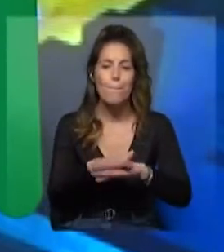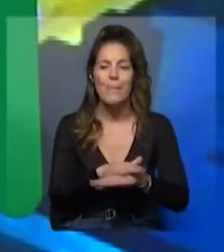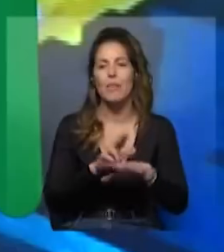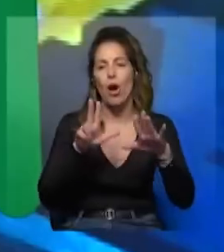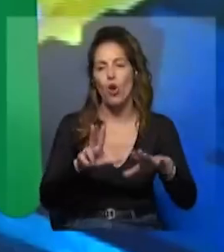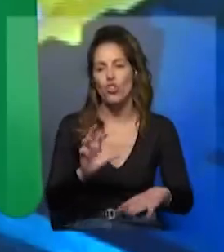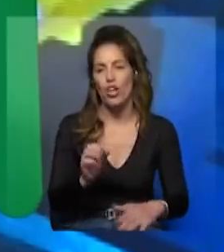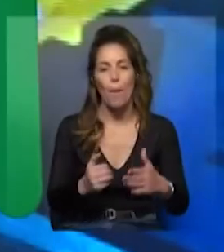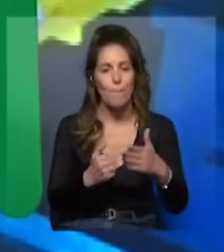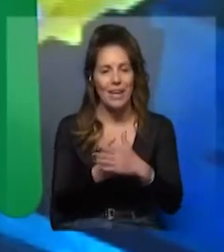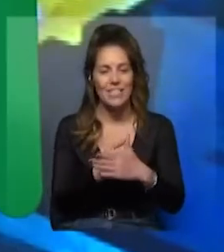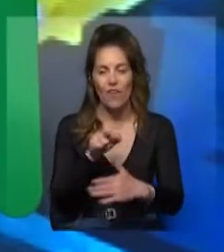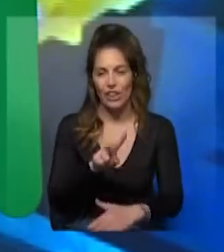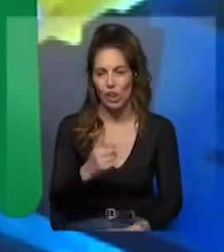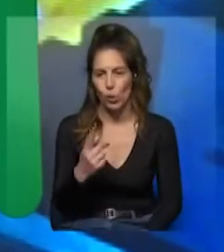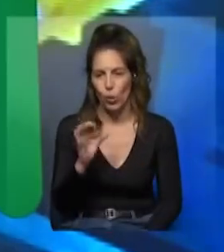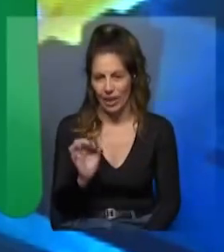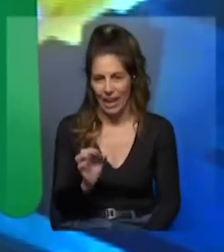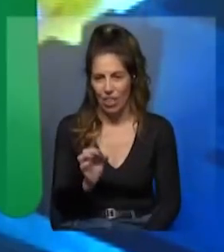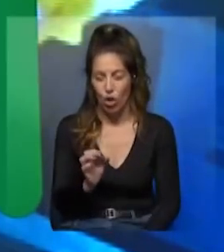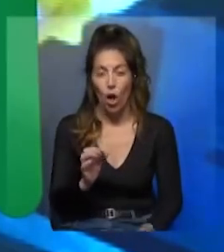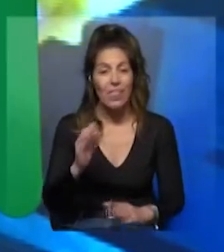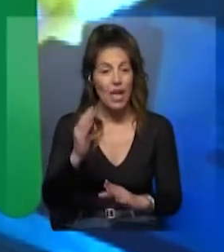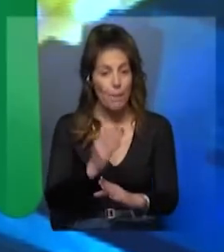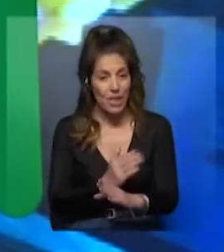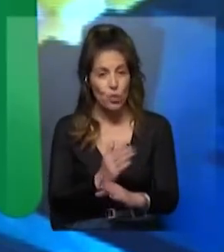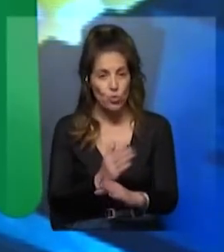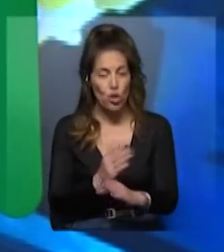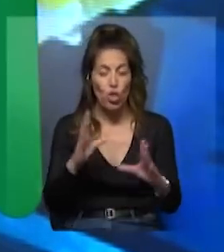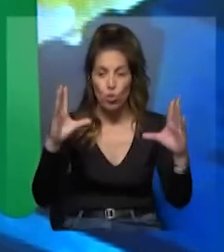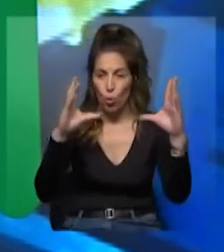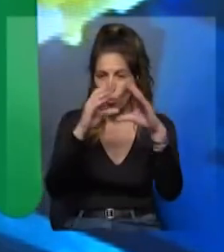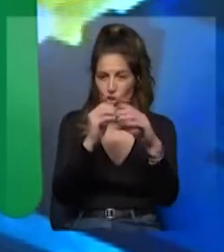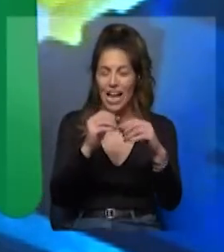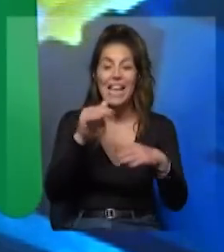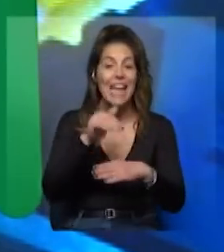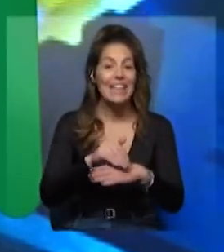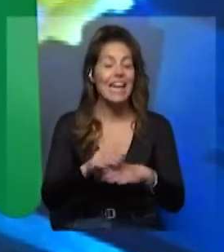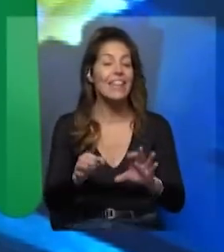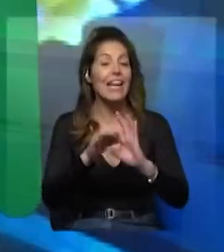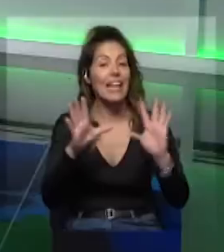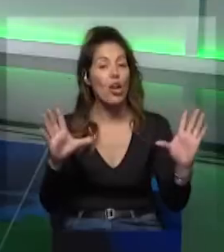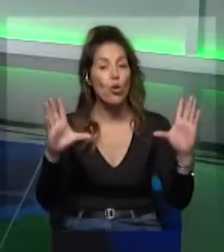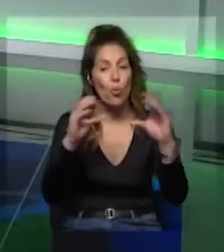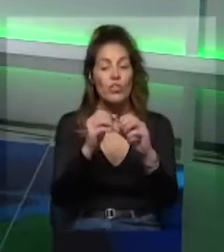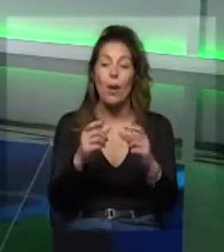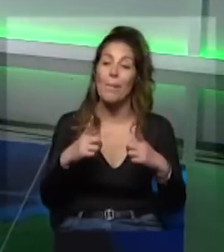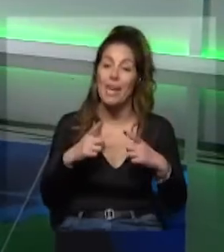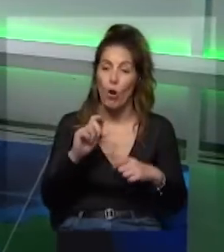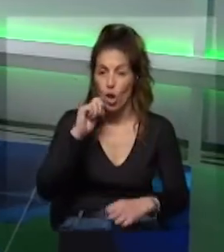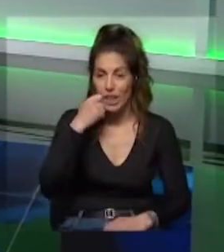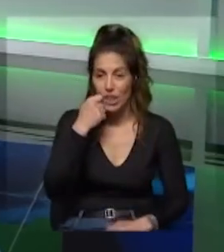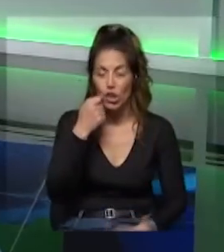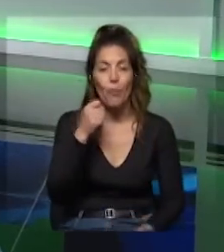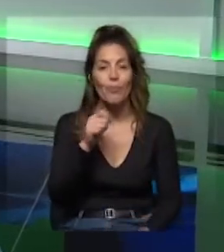de 8 una máxima de 21 gr va a haber una disminución de la nubosidad y en la tarde va a estar claro y algo nuboso esperemos que esté muy lindo vamos a ver